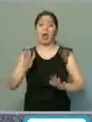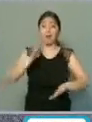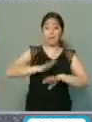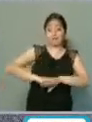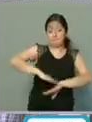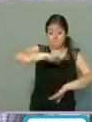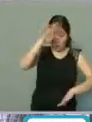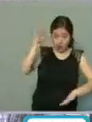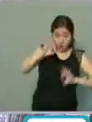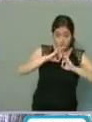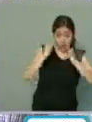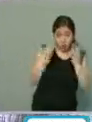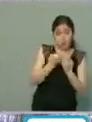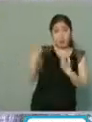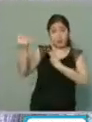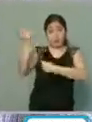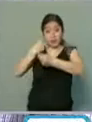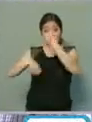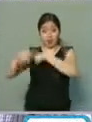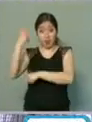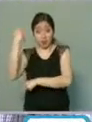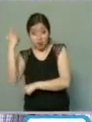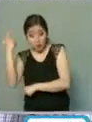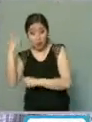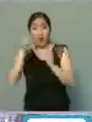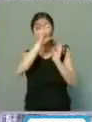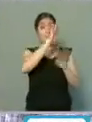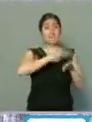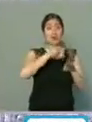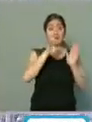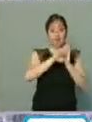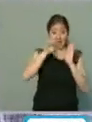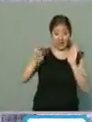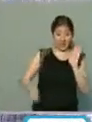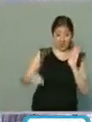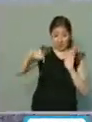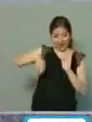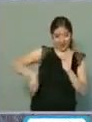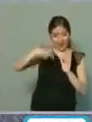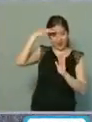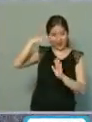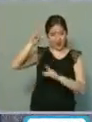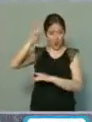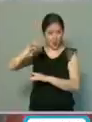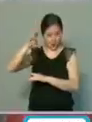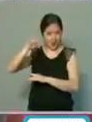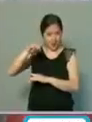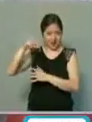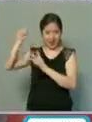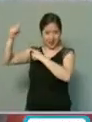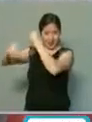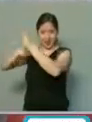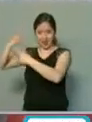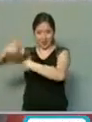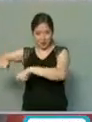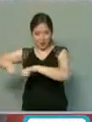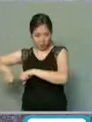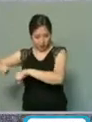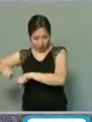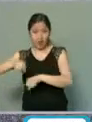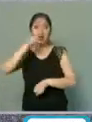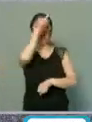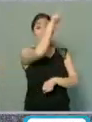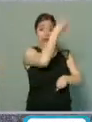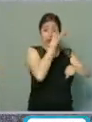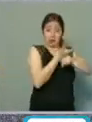más tiendas de armas que Walmart en Estados Unidos. No, bueno. Para eso nos podemos dar una idea. Las tiendas de conveniencia son menos que